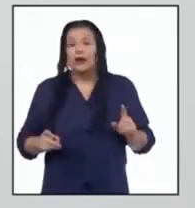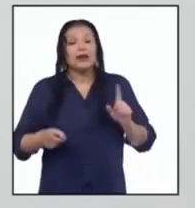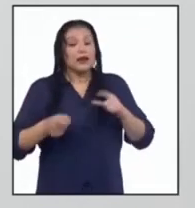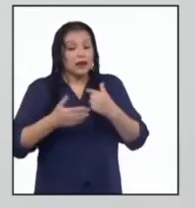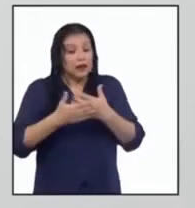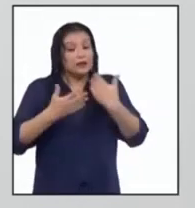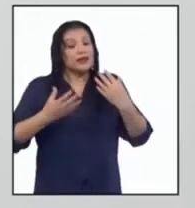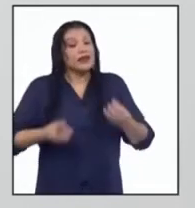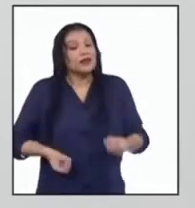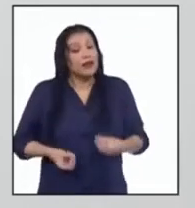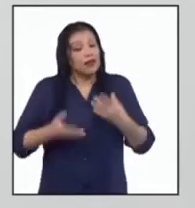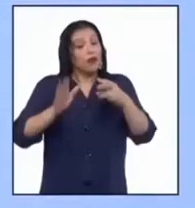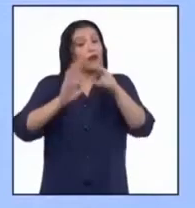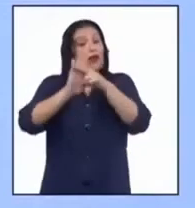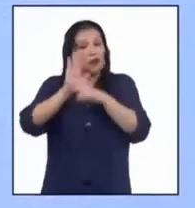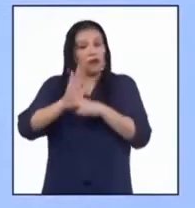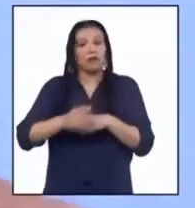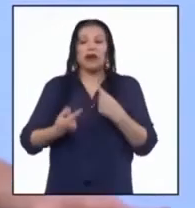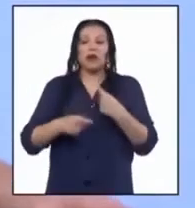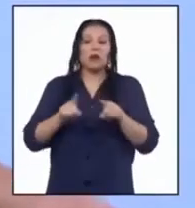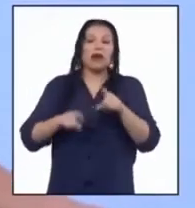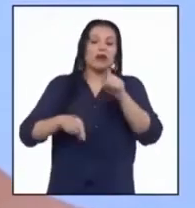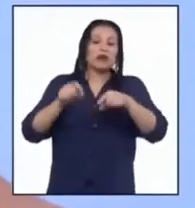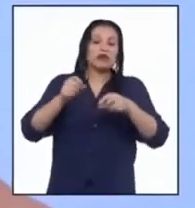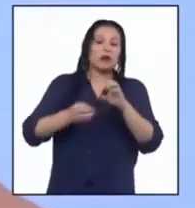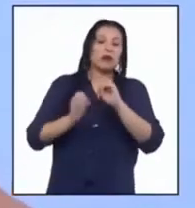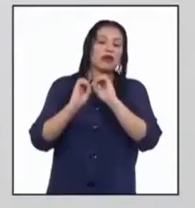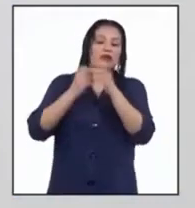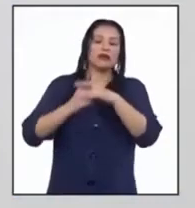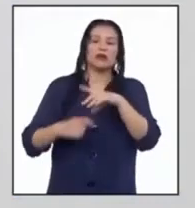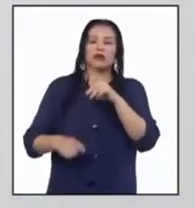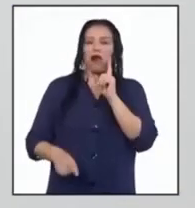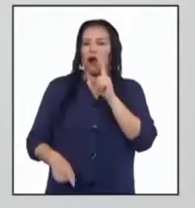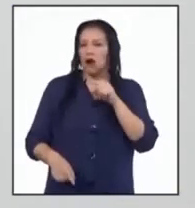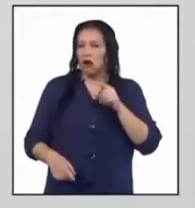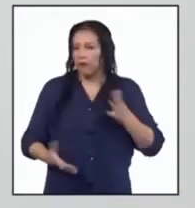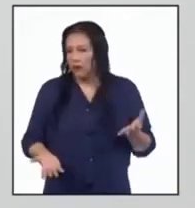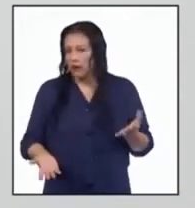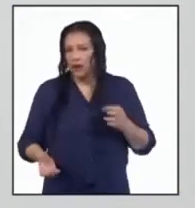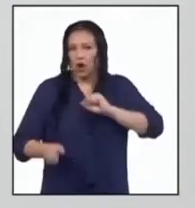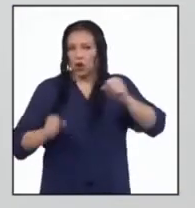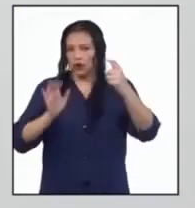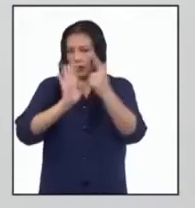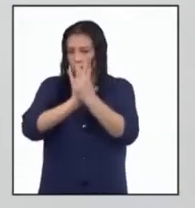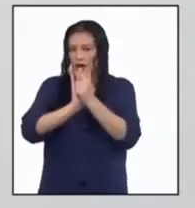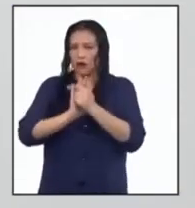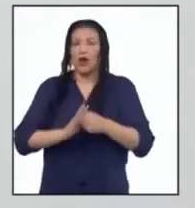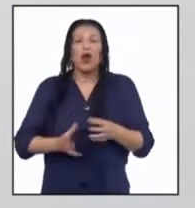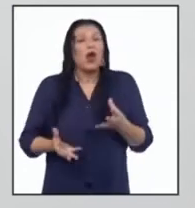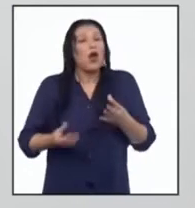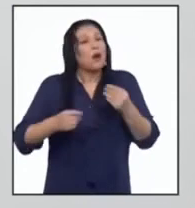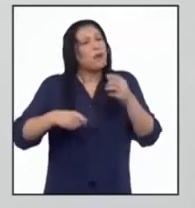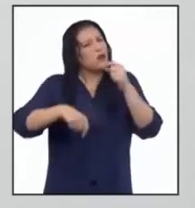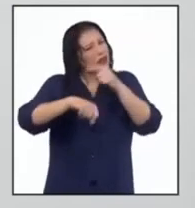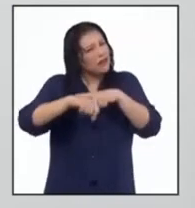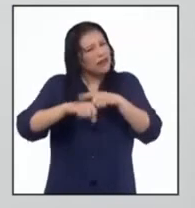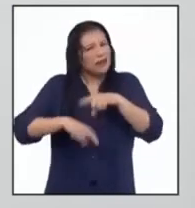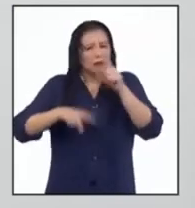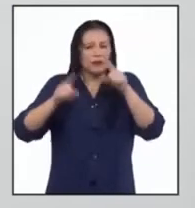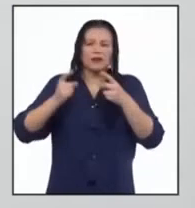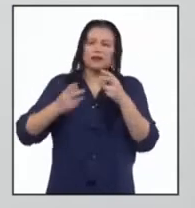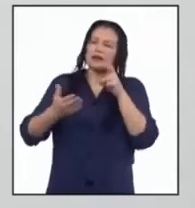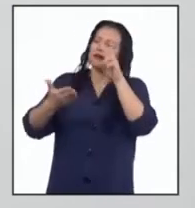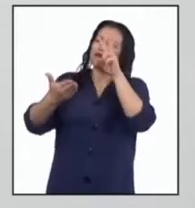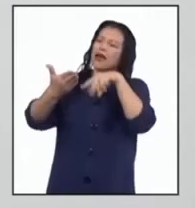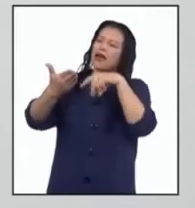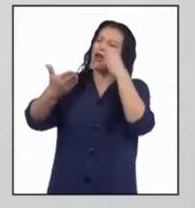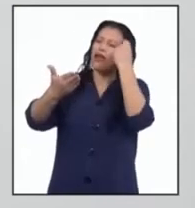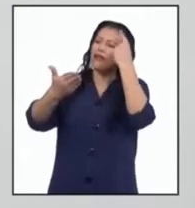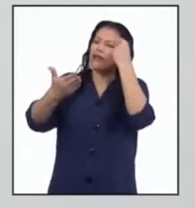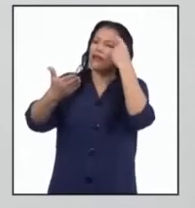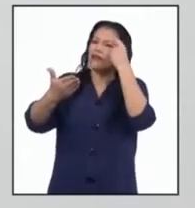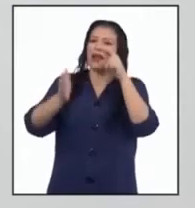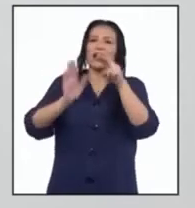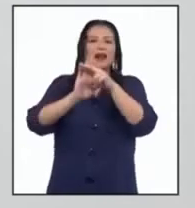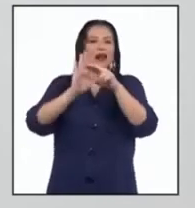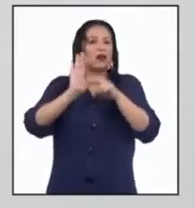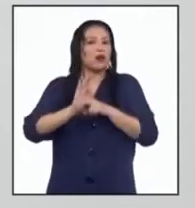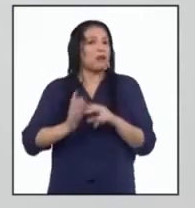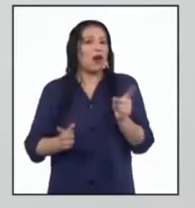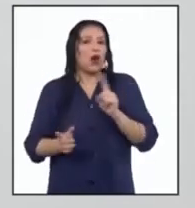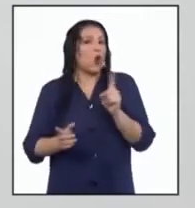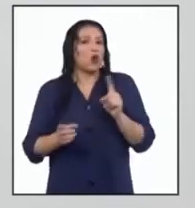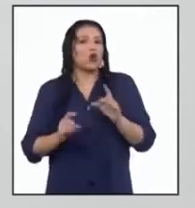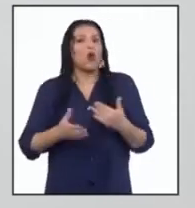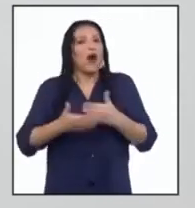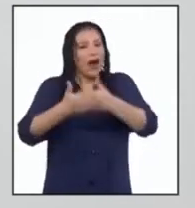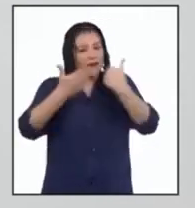les ha brindado la norma. Pero ¿y entonces qué pasa? Muchas veces la interpretación no es la adecuada o no se realizan